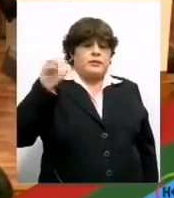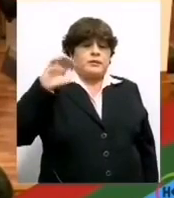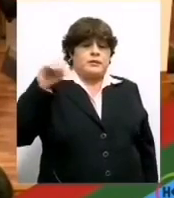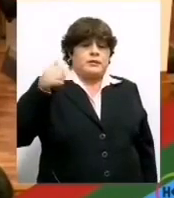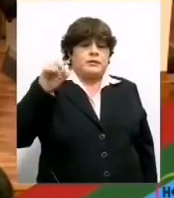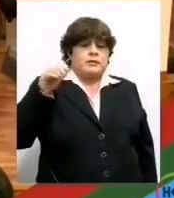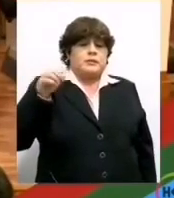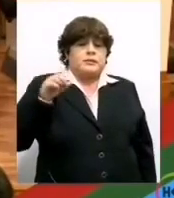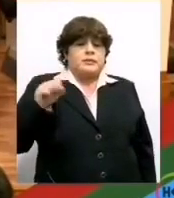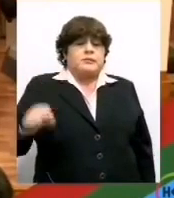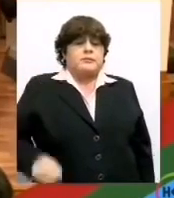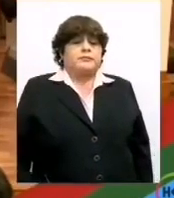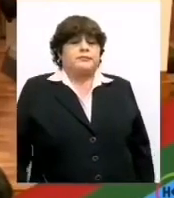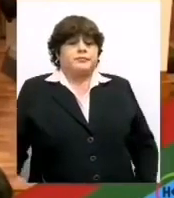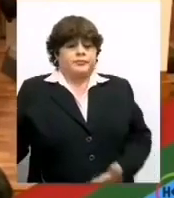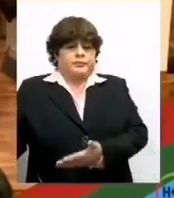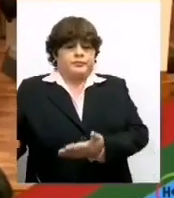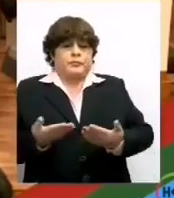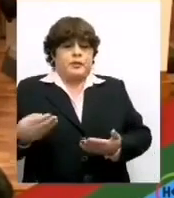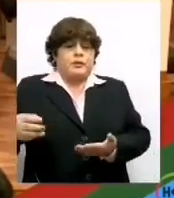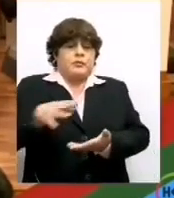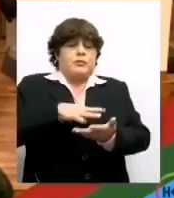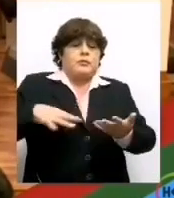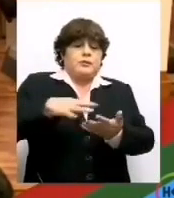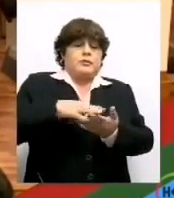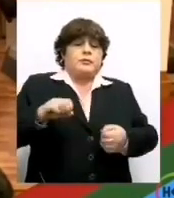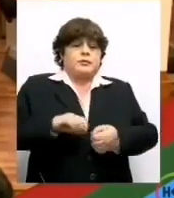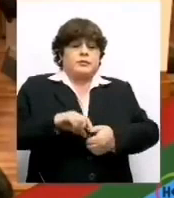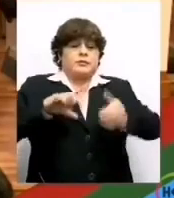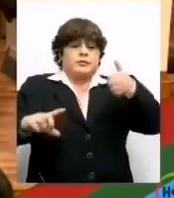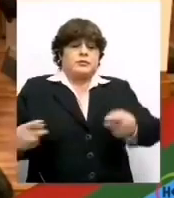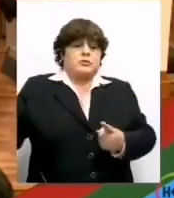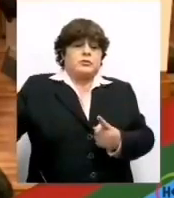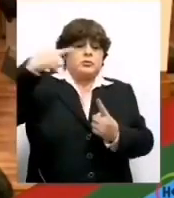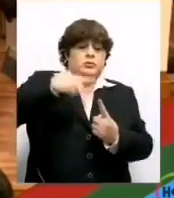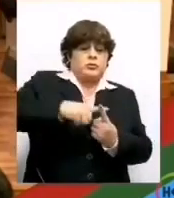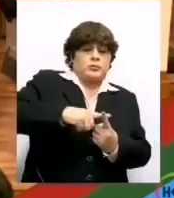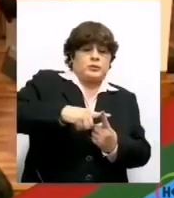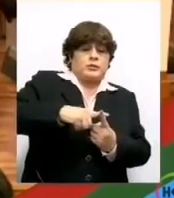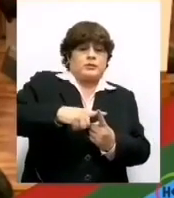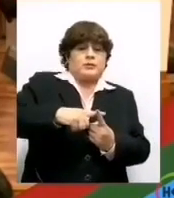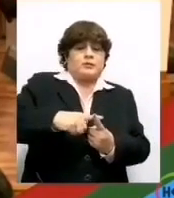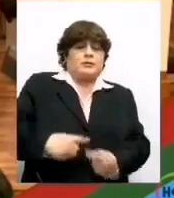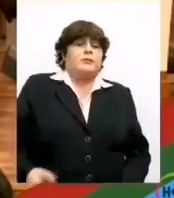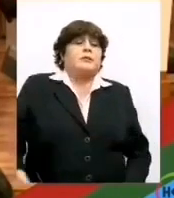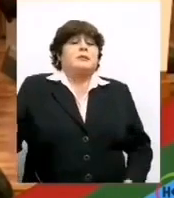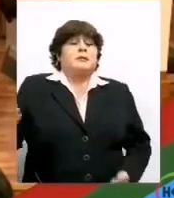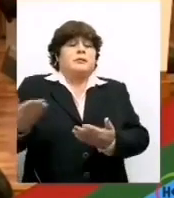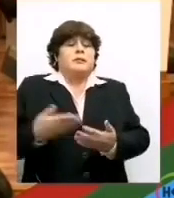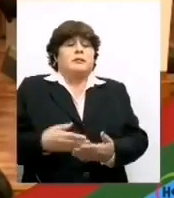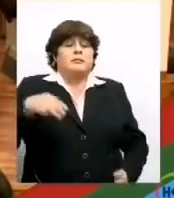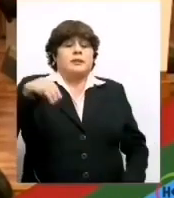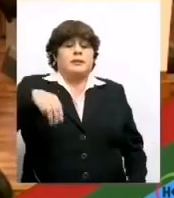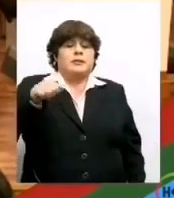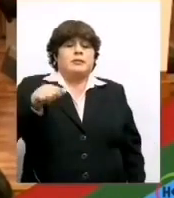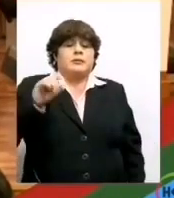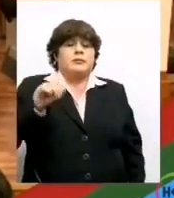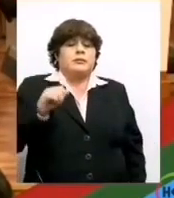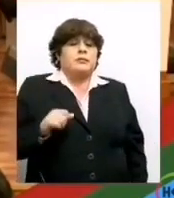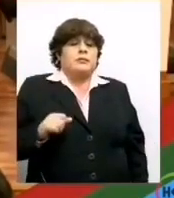estamos ahora al candidato del movimiento regional súmate señor Marino lavado Valdivia